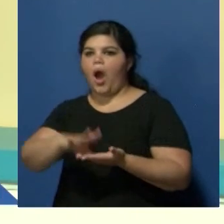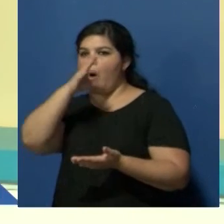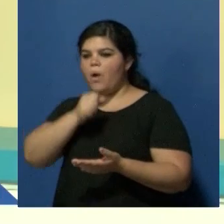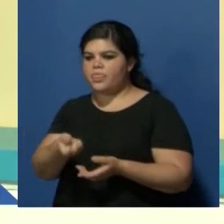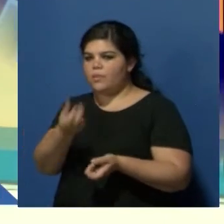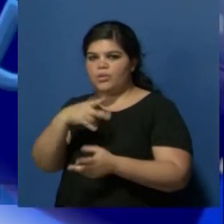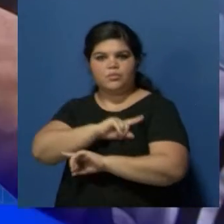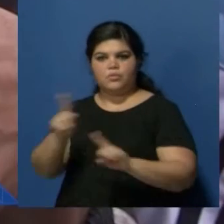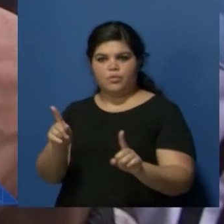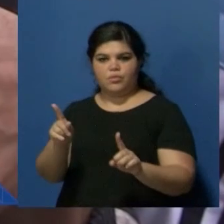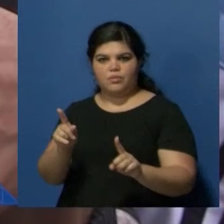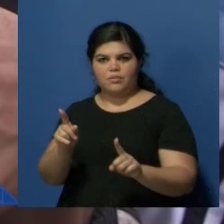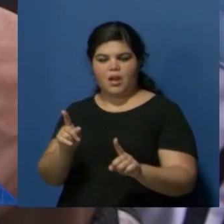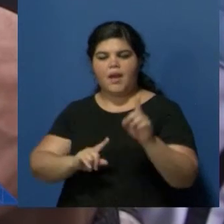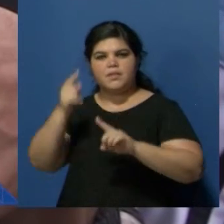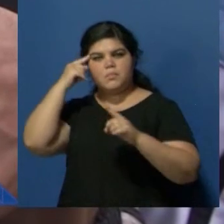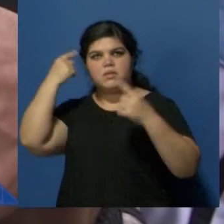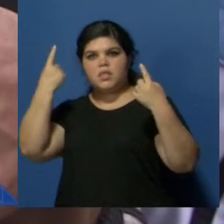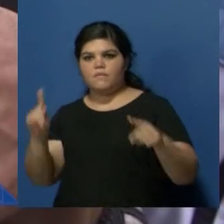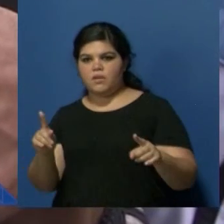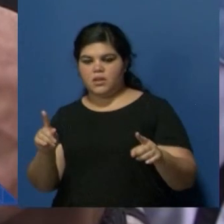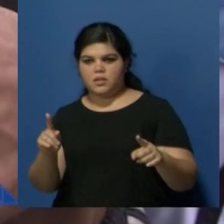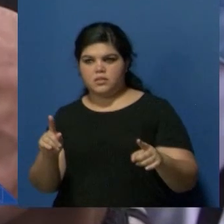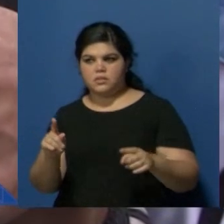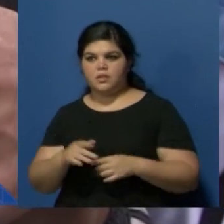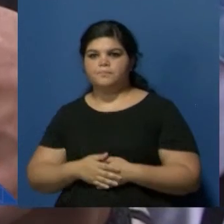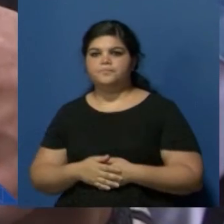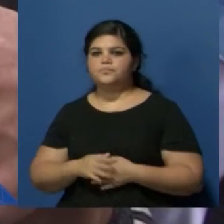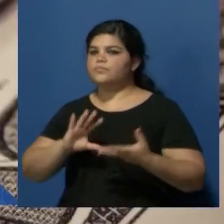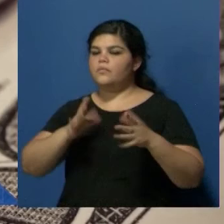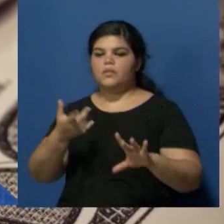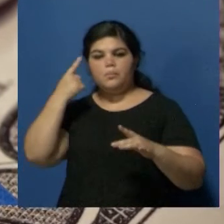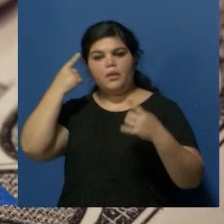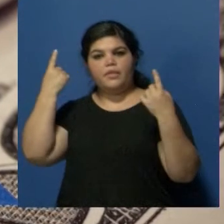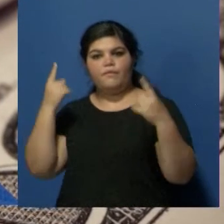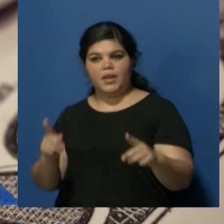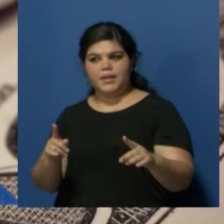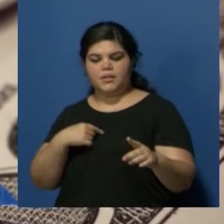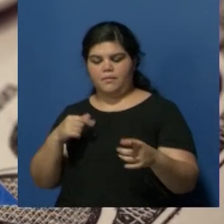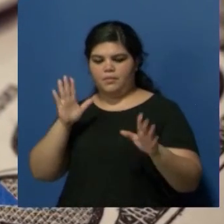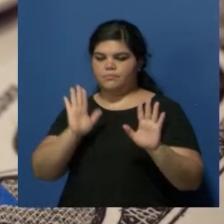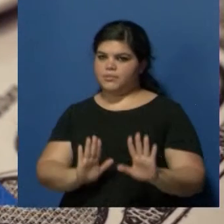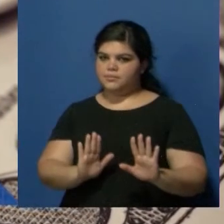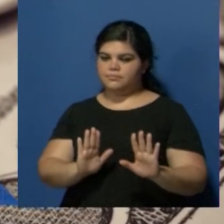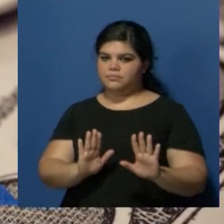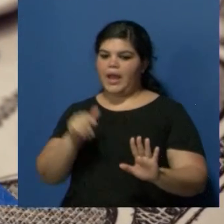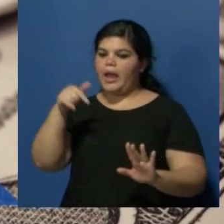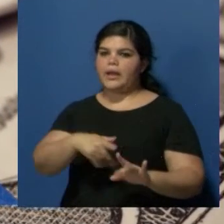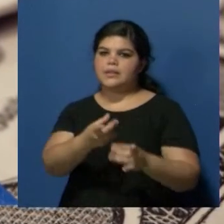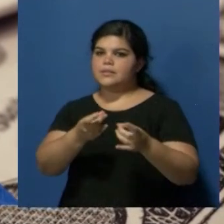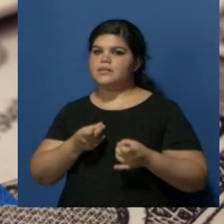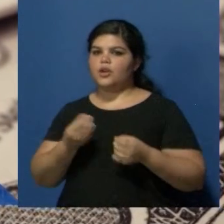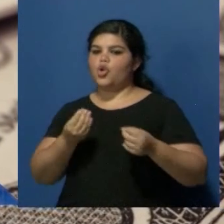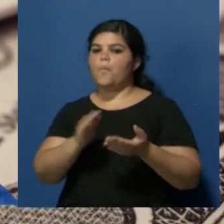Si uno lo piensa desde otras líneas de abordaje, sobre todo desde otras formas del pensamiento, uno dice, no, a ver, lo que hay que cuestionar es el concepto de